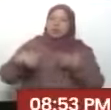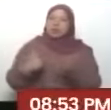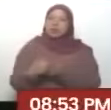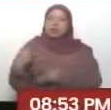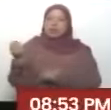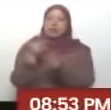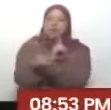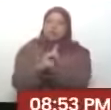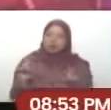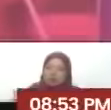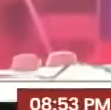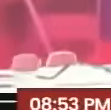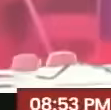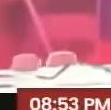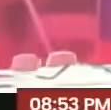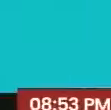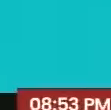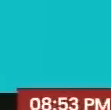más democracia.